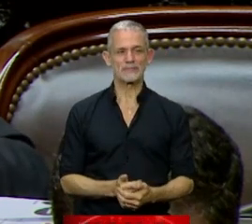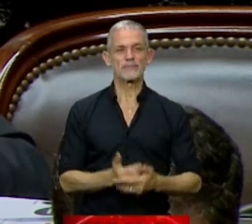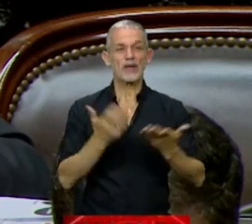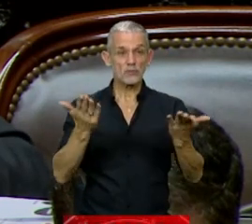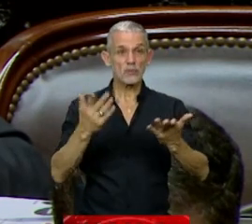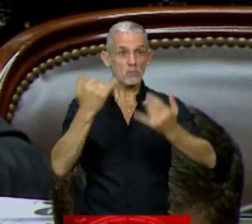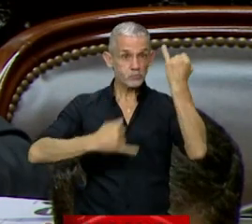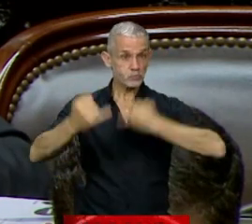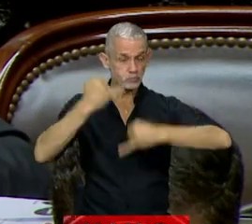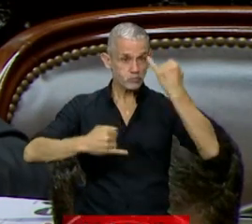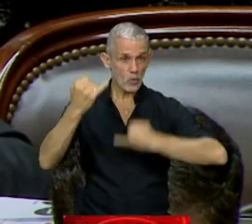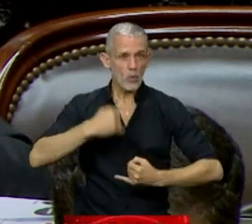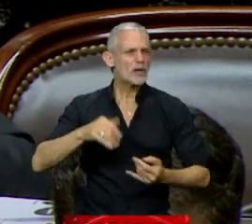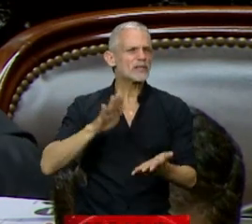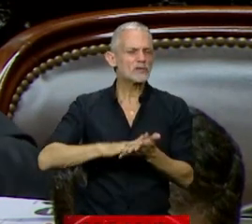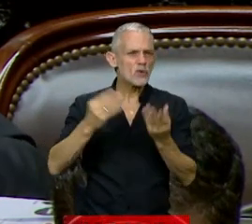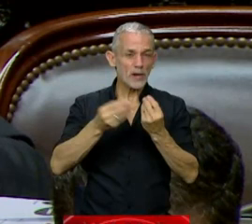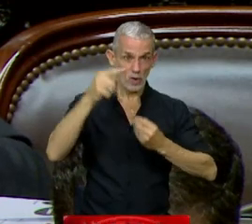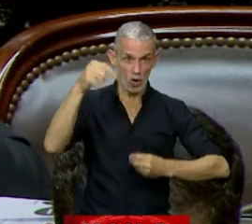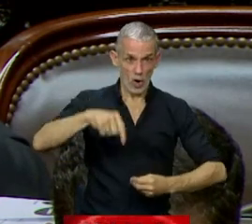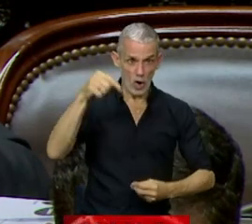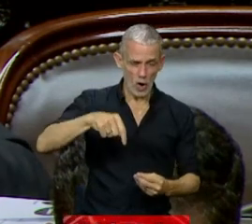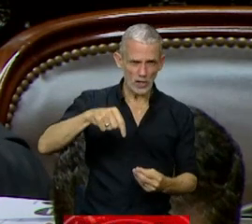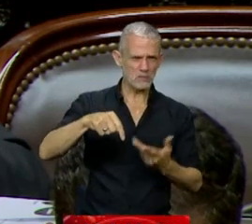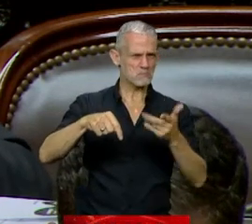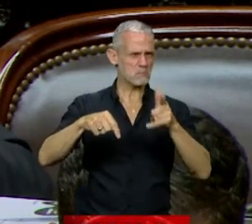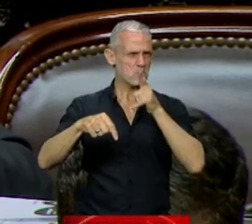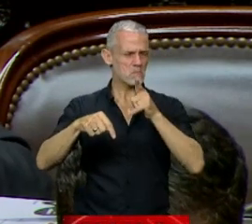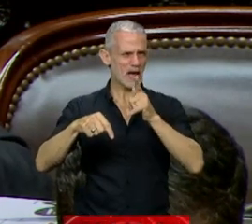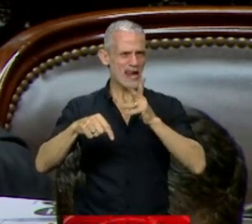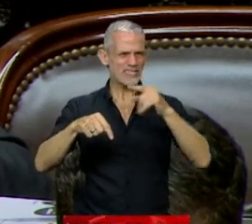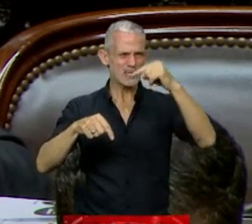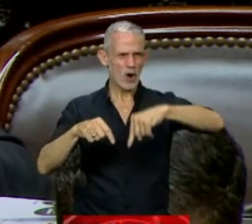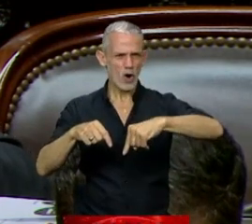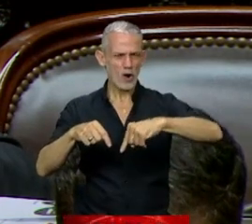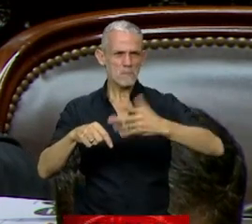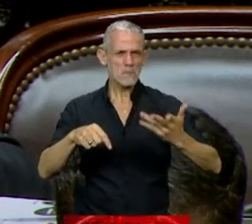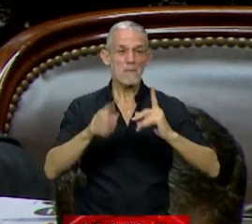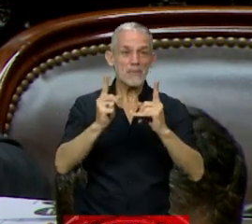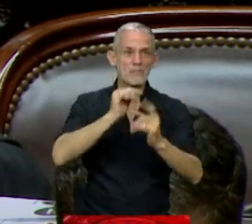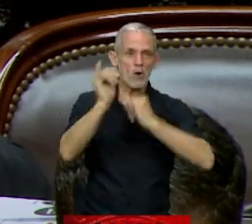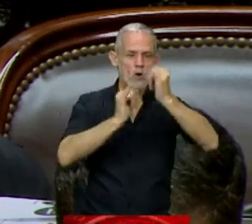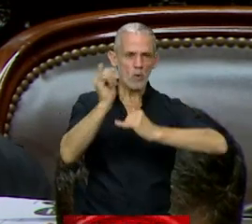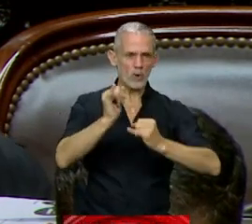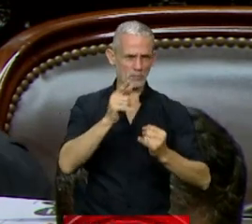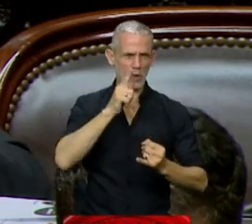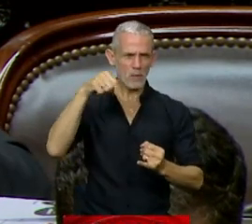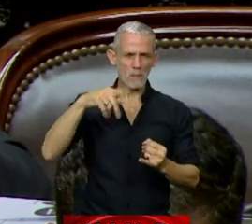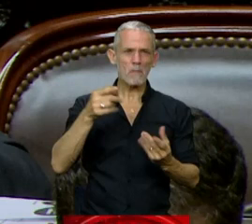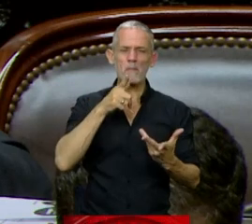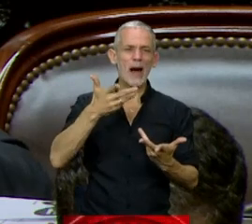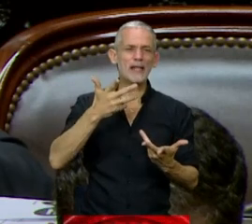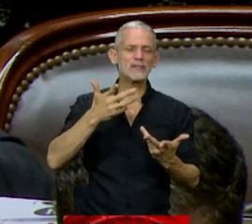Y nos vienen a contar eso en el hoy, que pareciera ser, según esos mismos relatos, una especie de valle